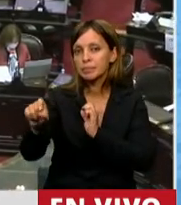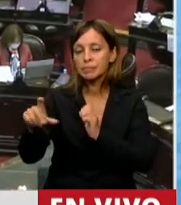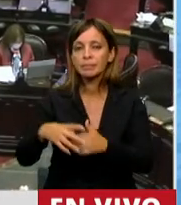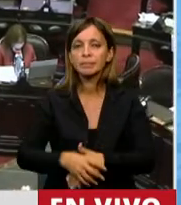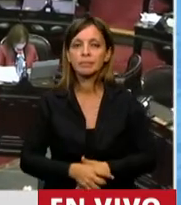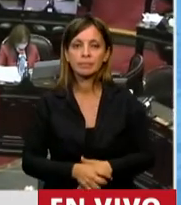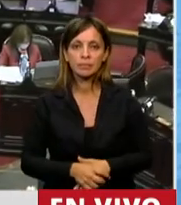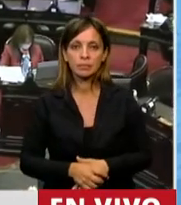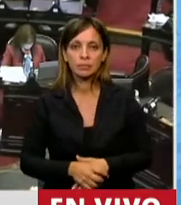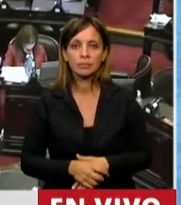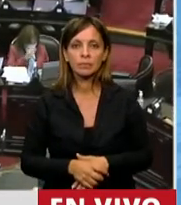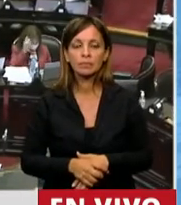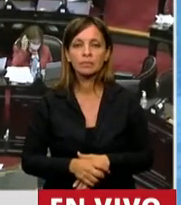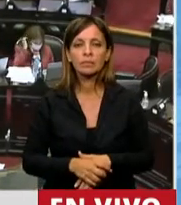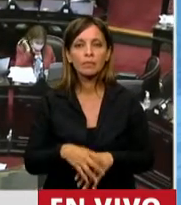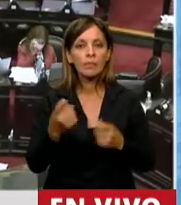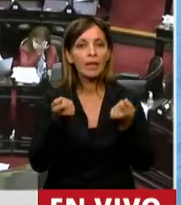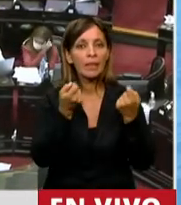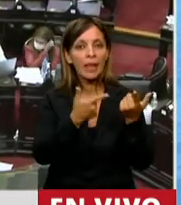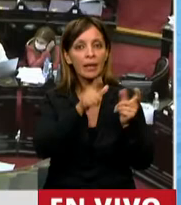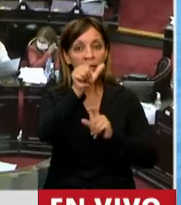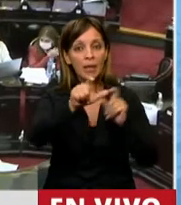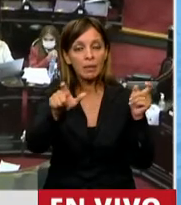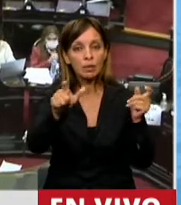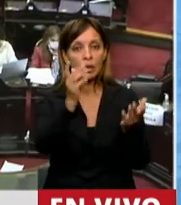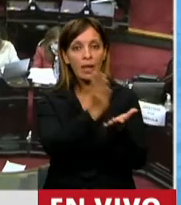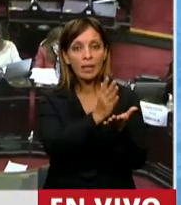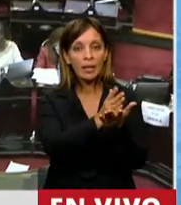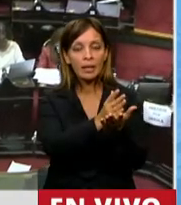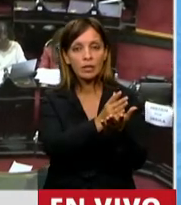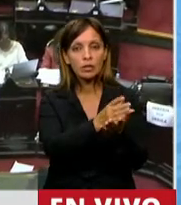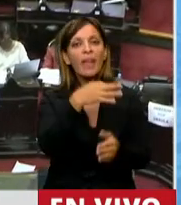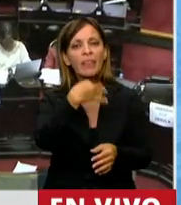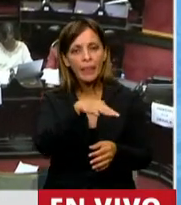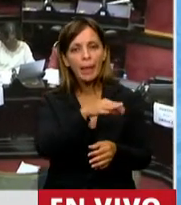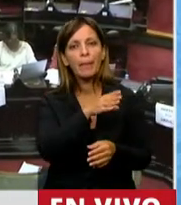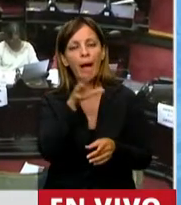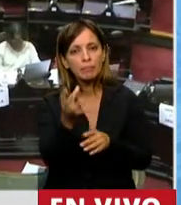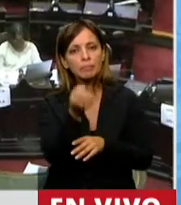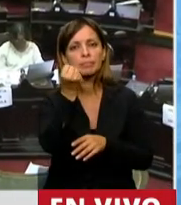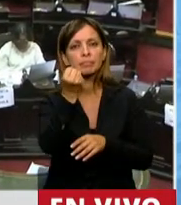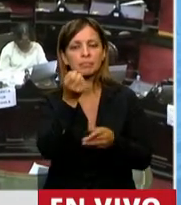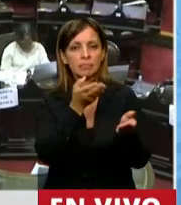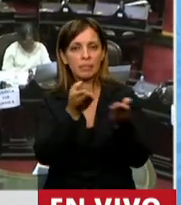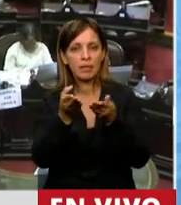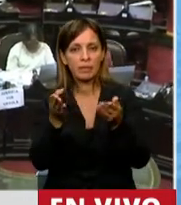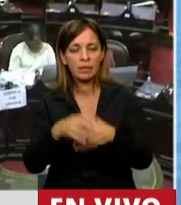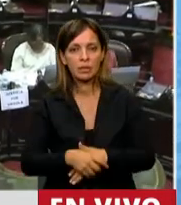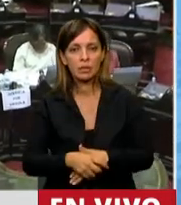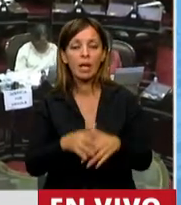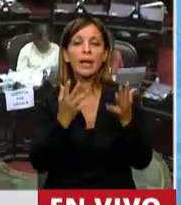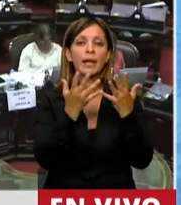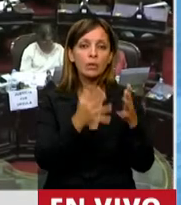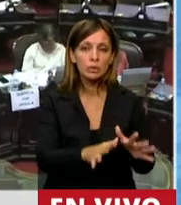particular, fuerzan a los sujetos con derecho a acceder al beneficio a renunciar de sus derechos,